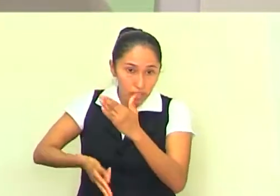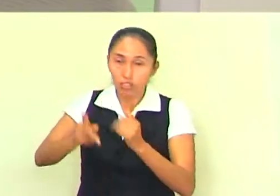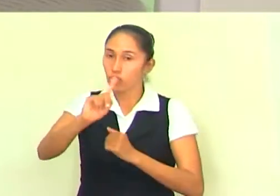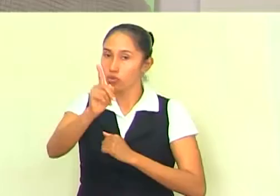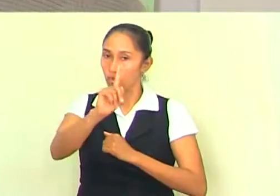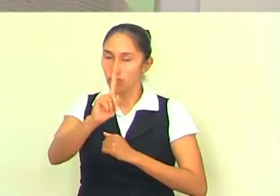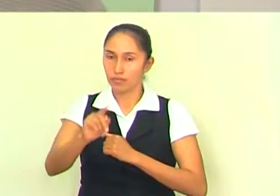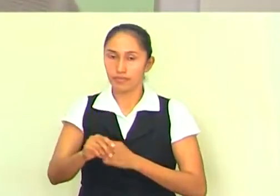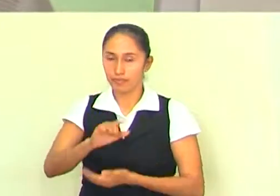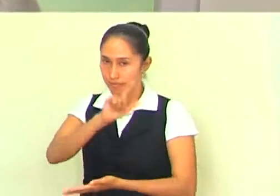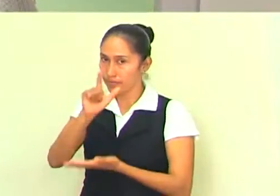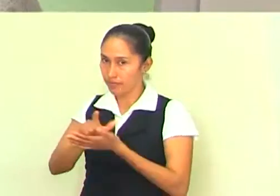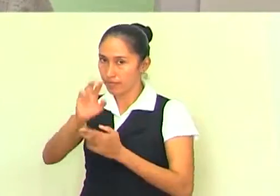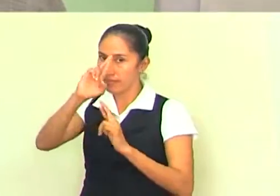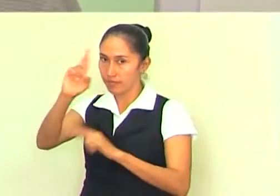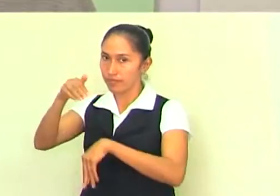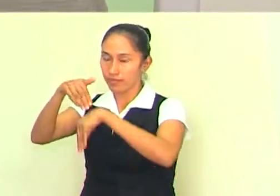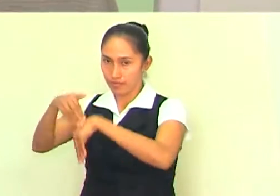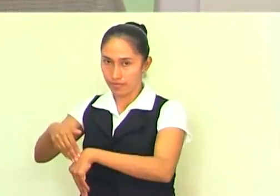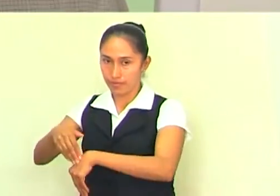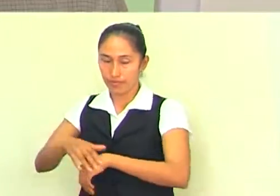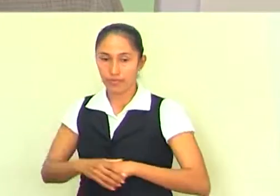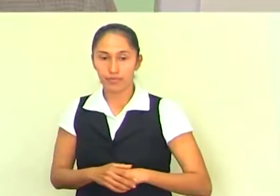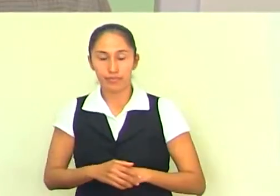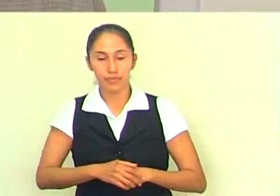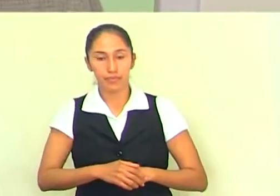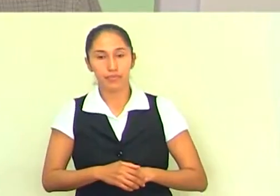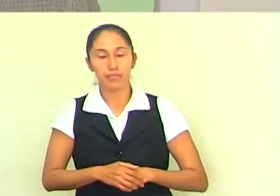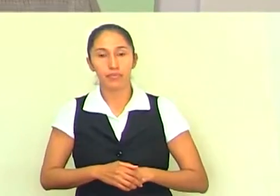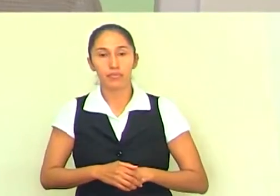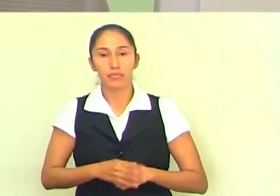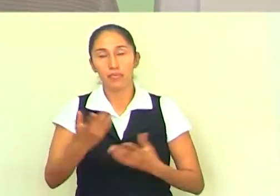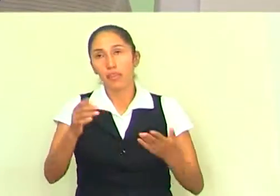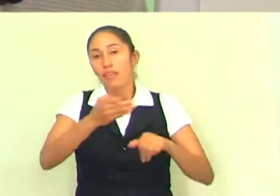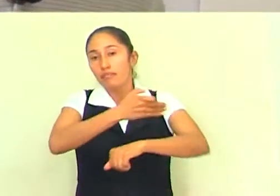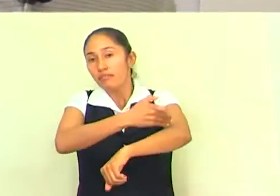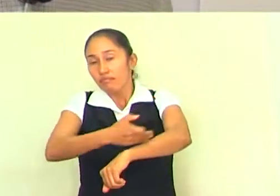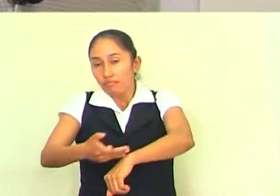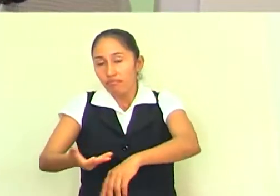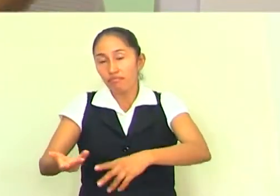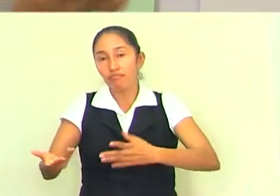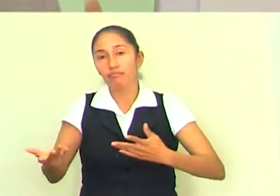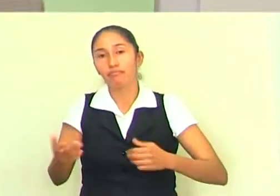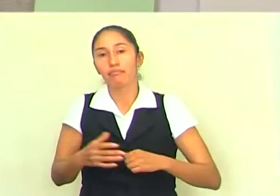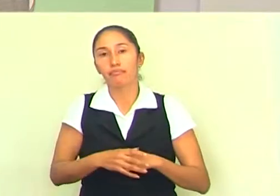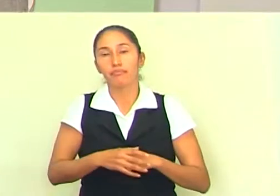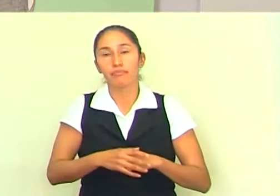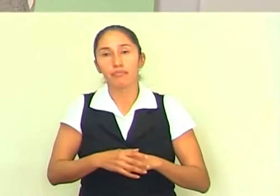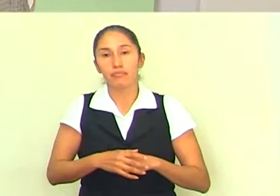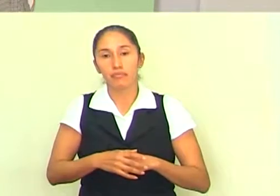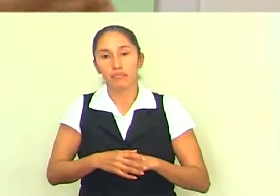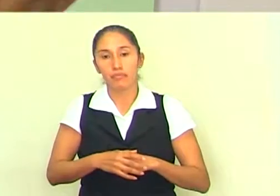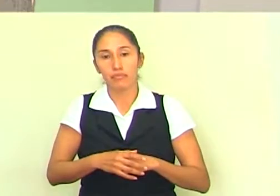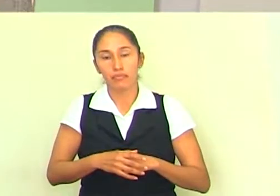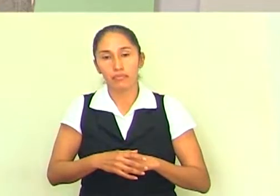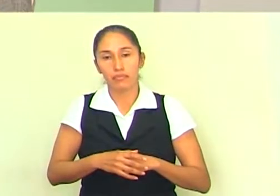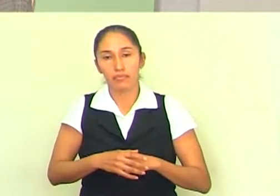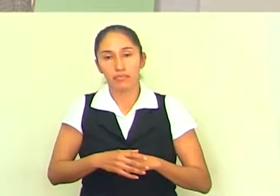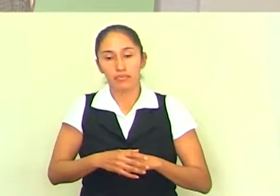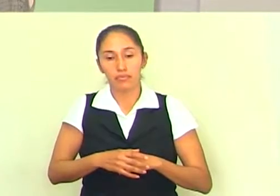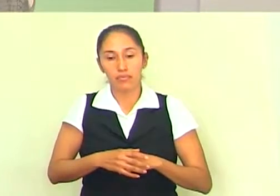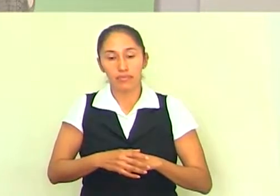cuenta que desde la familia, desde ahí